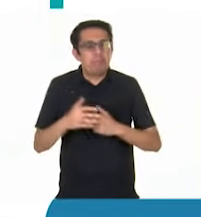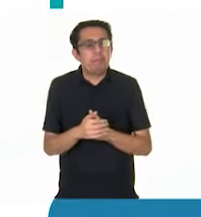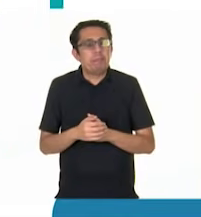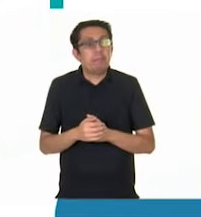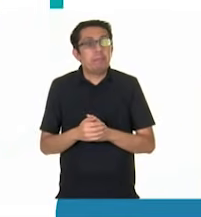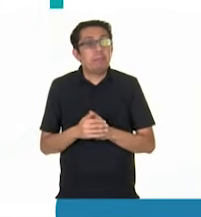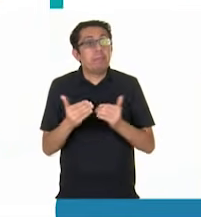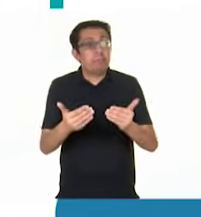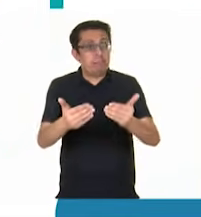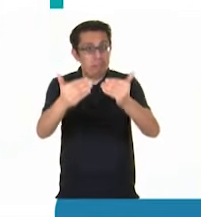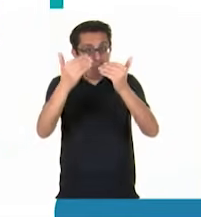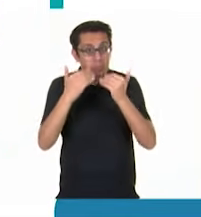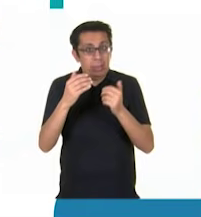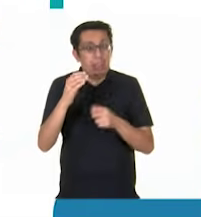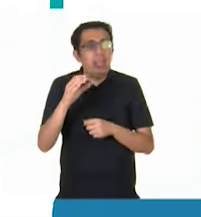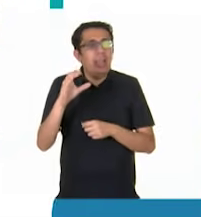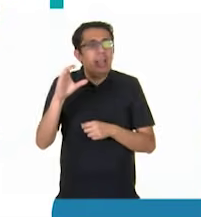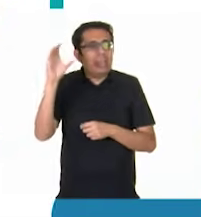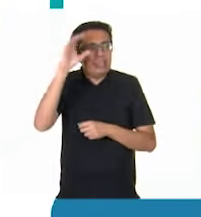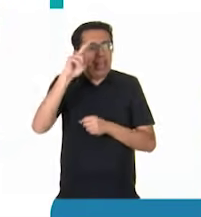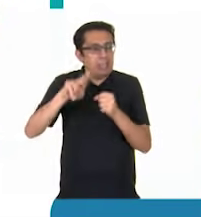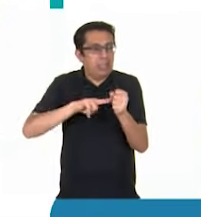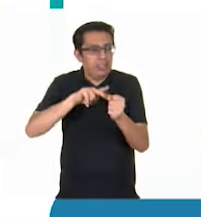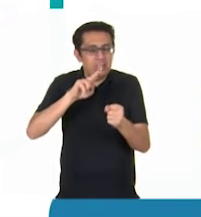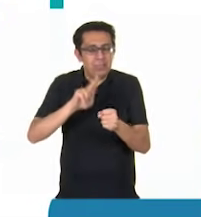A continuación, ciencias naturales.